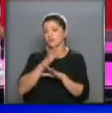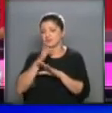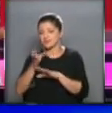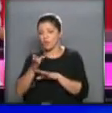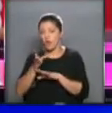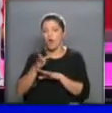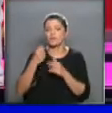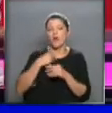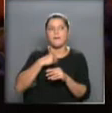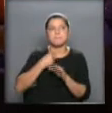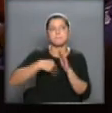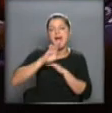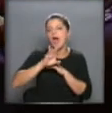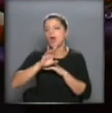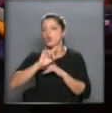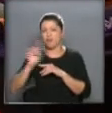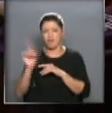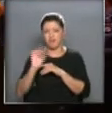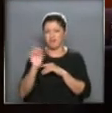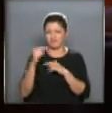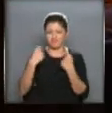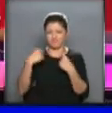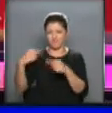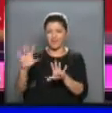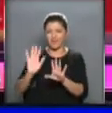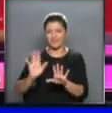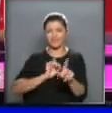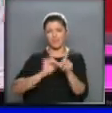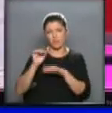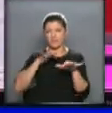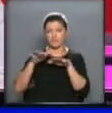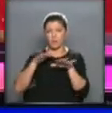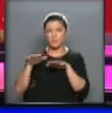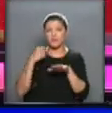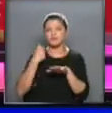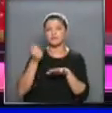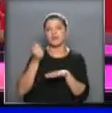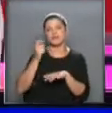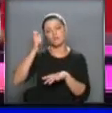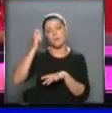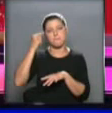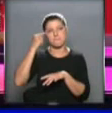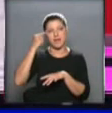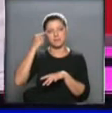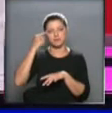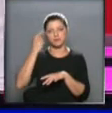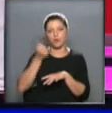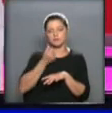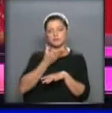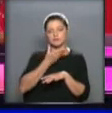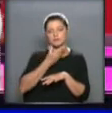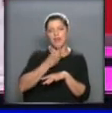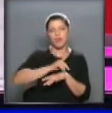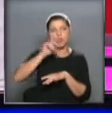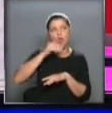más o menos en Dios. La realidad es que muchas veces ciertas circunstancias de la vida te hacen creer mucho más. Y te aferras más a